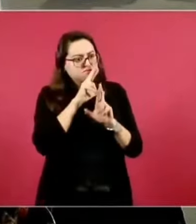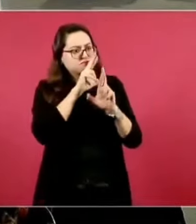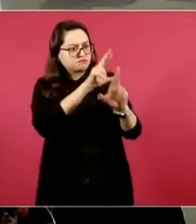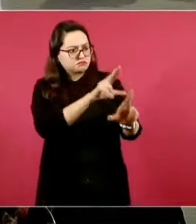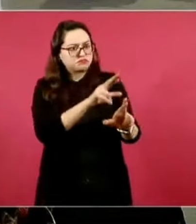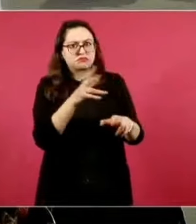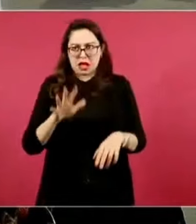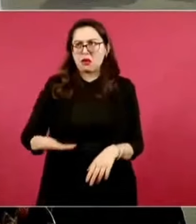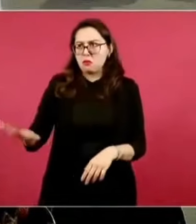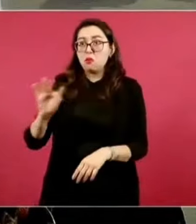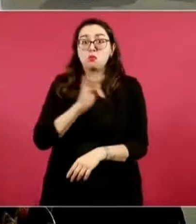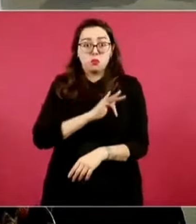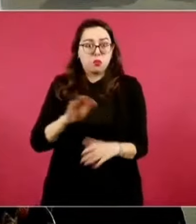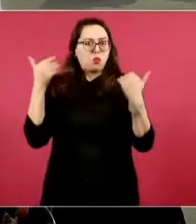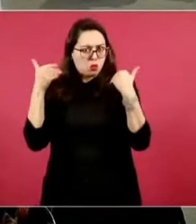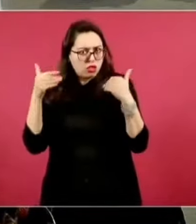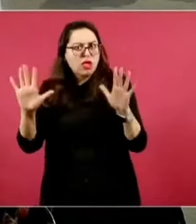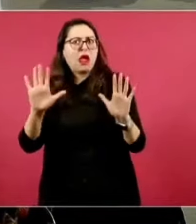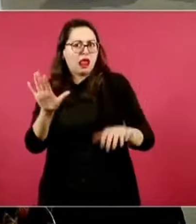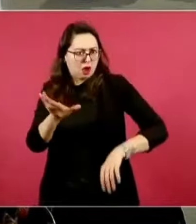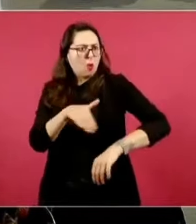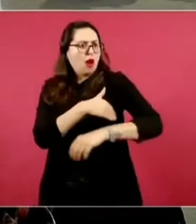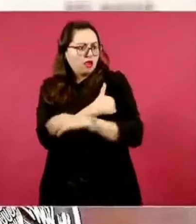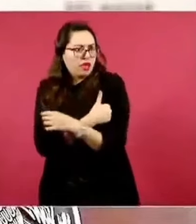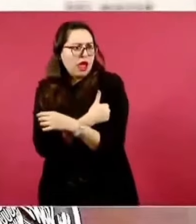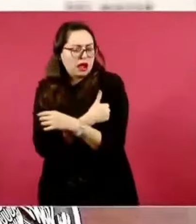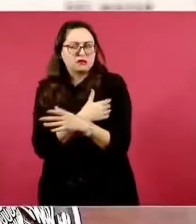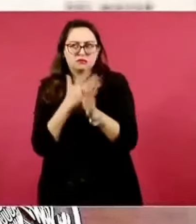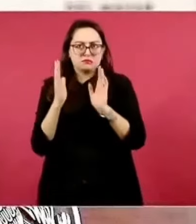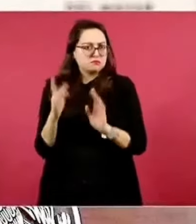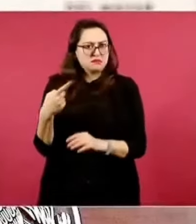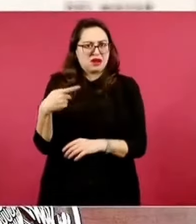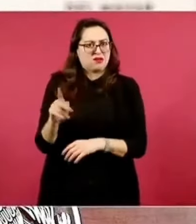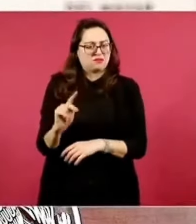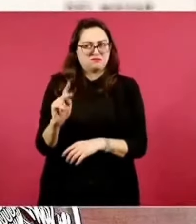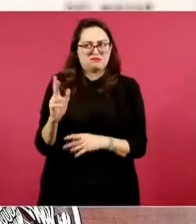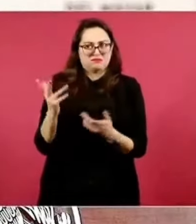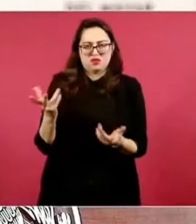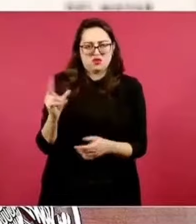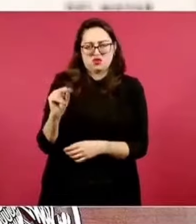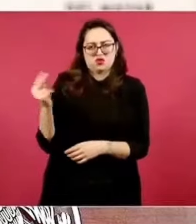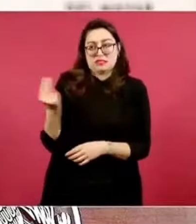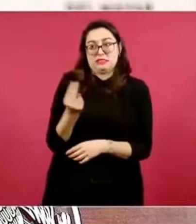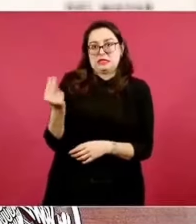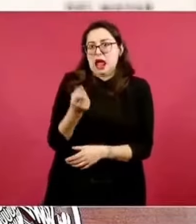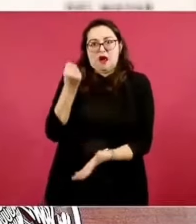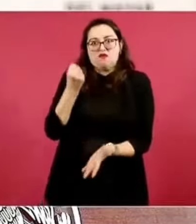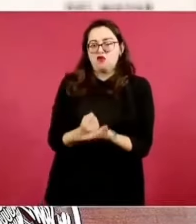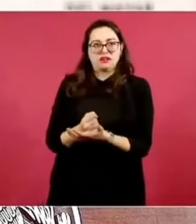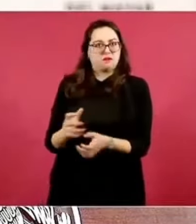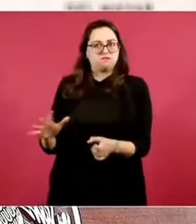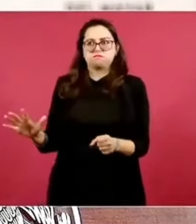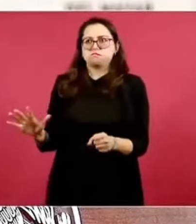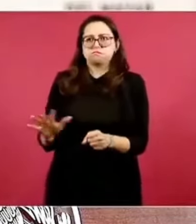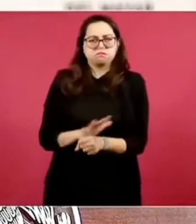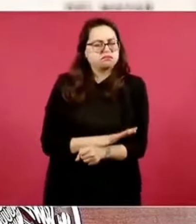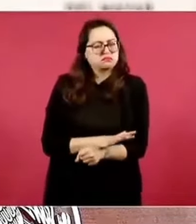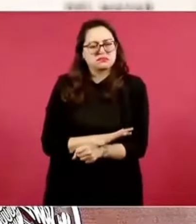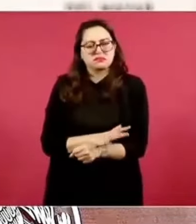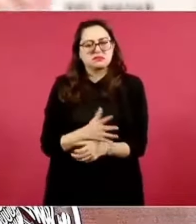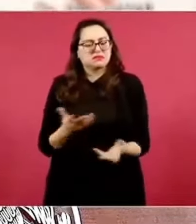proyección y plantear que eso es el lo que debería de tener la la megafarma eh la verdad que ha habido mucha